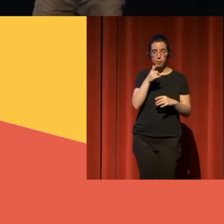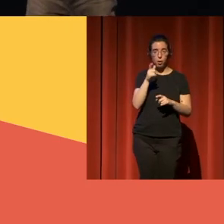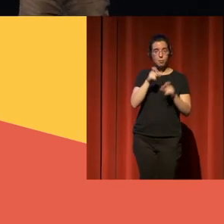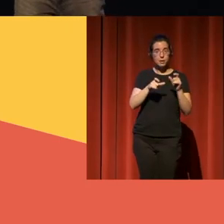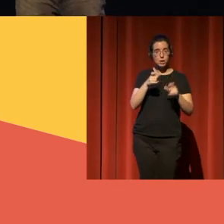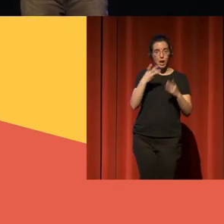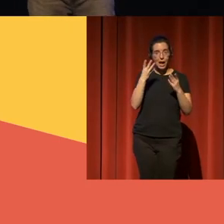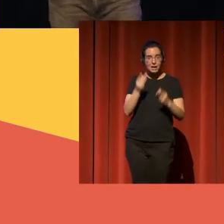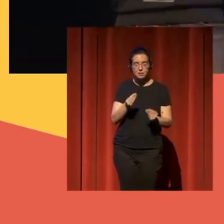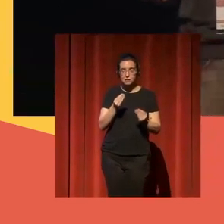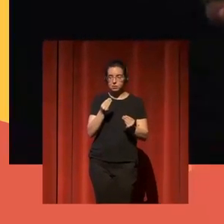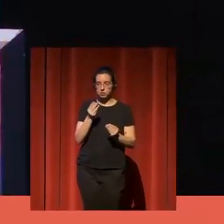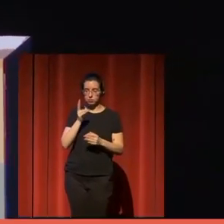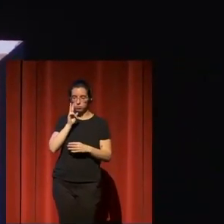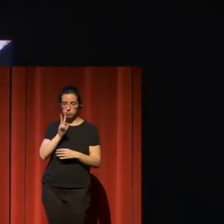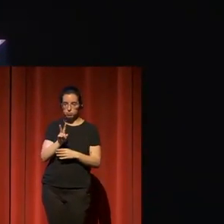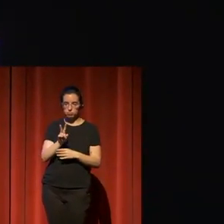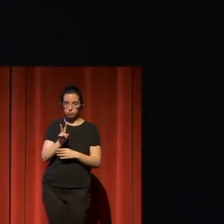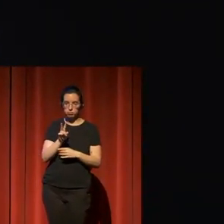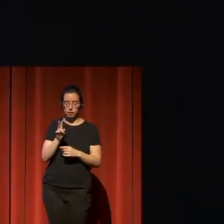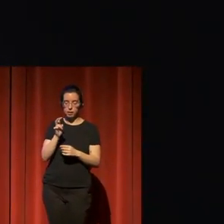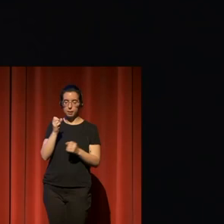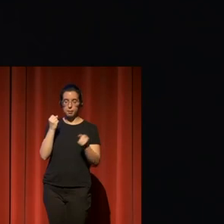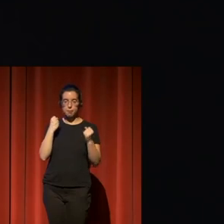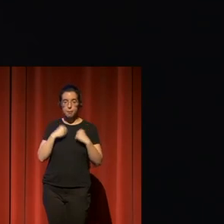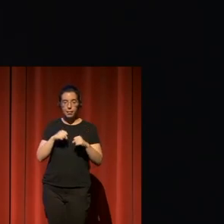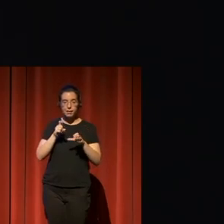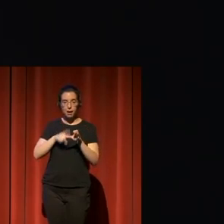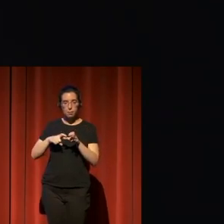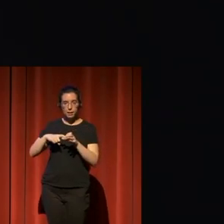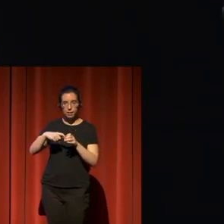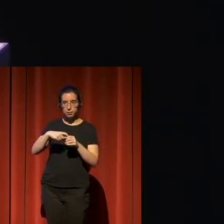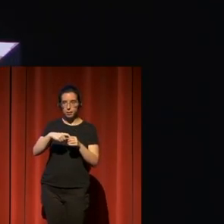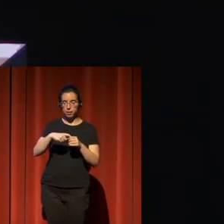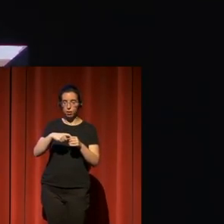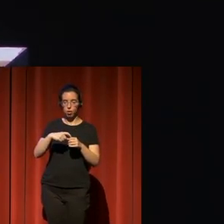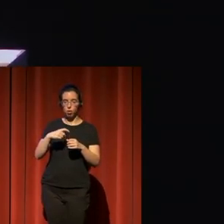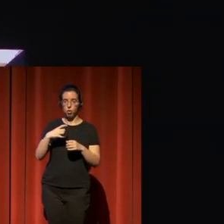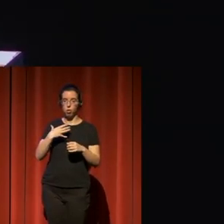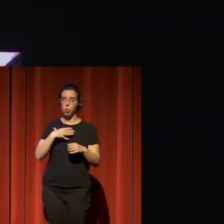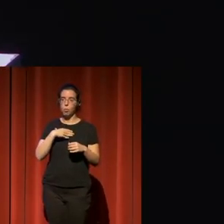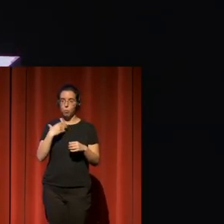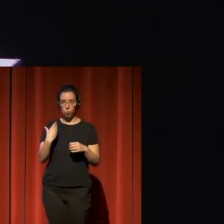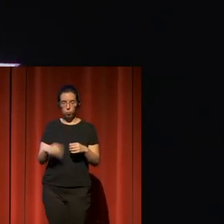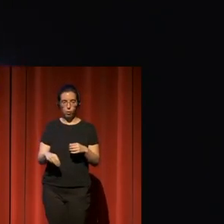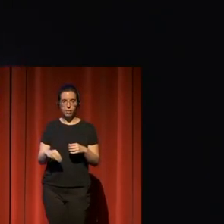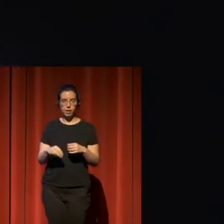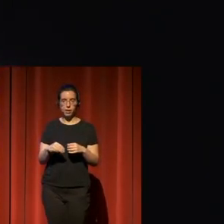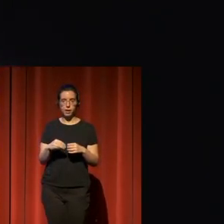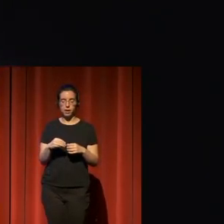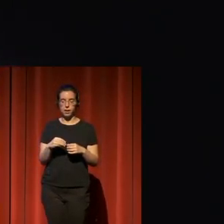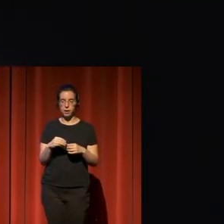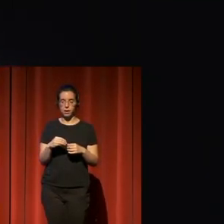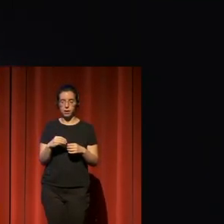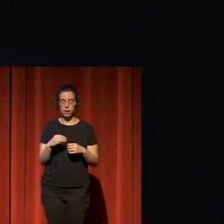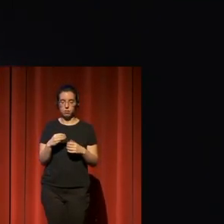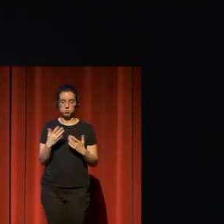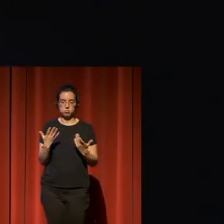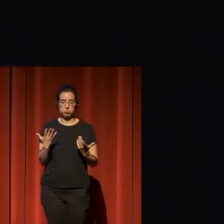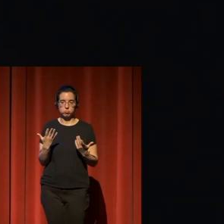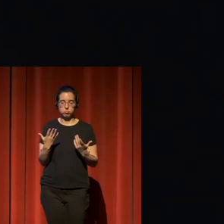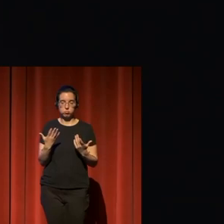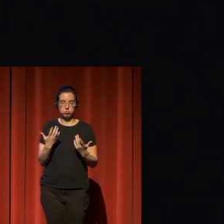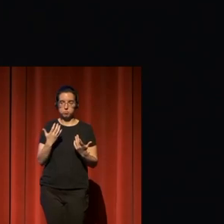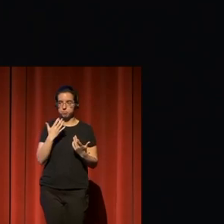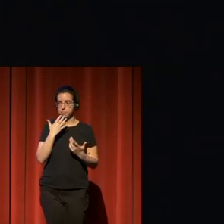que valora eh cómo son prácticas de participación que se pueden llevar a cabo con eh